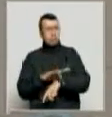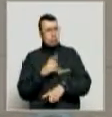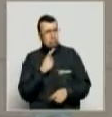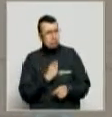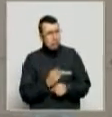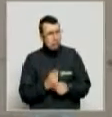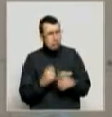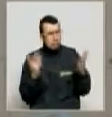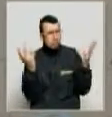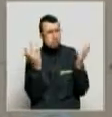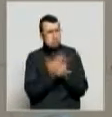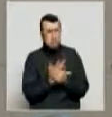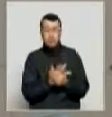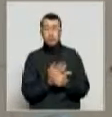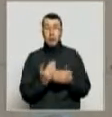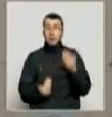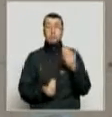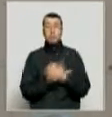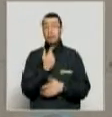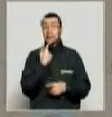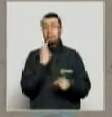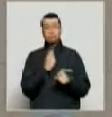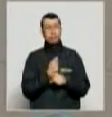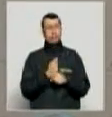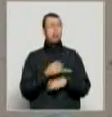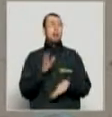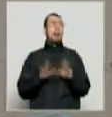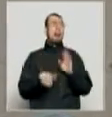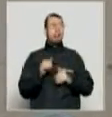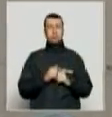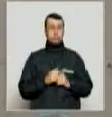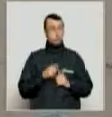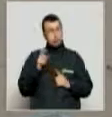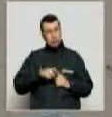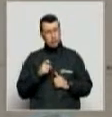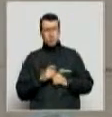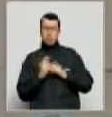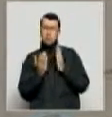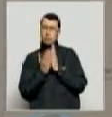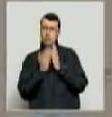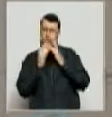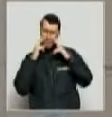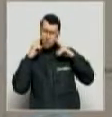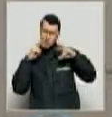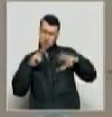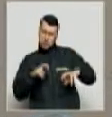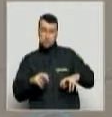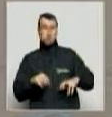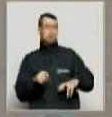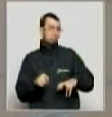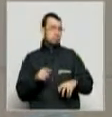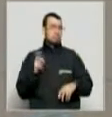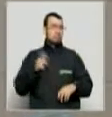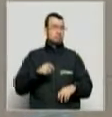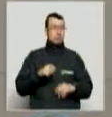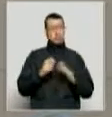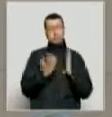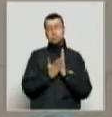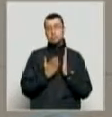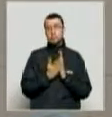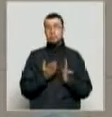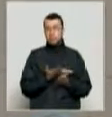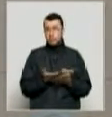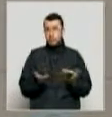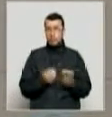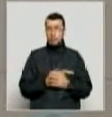este tipo de exámenes porque al comienzo son complejos, se hace necesario estudiar más a profundidad este tipo de estudios, de